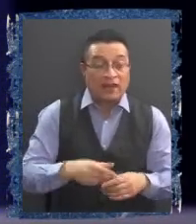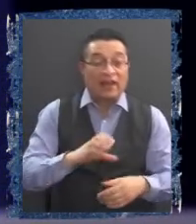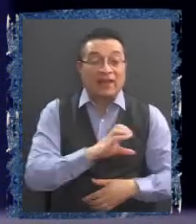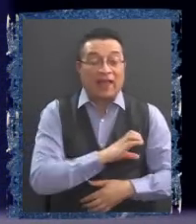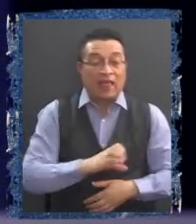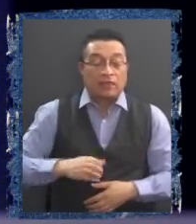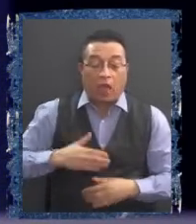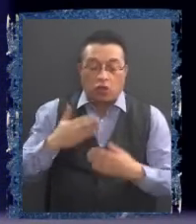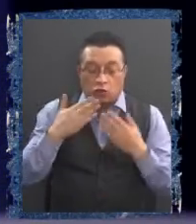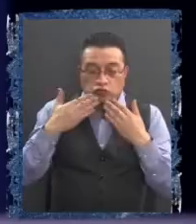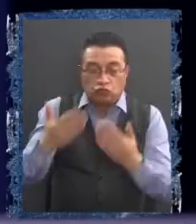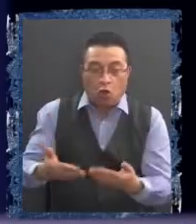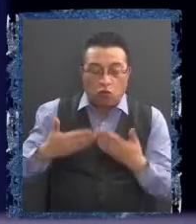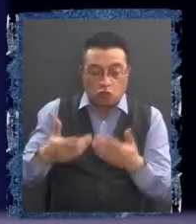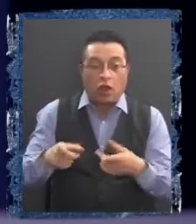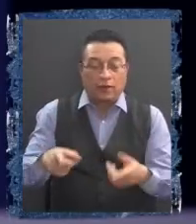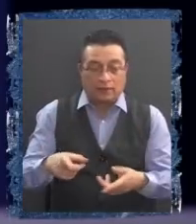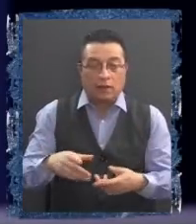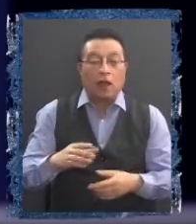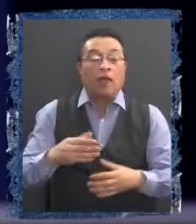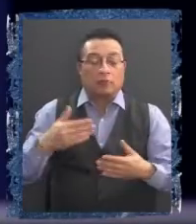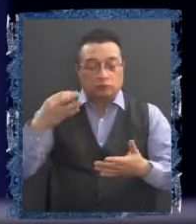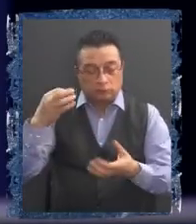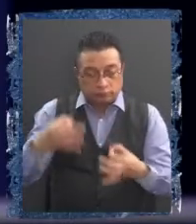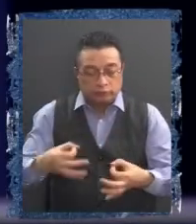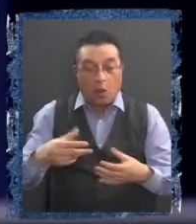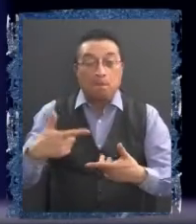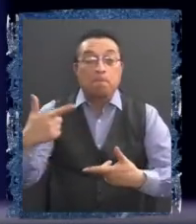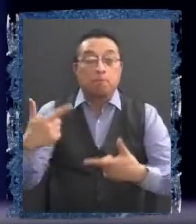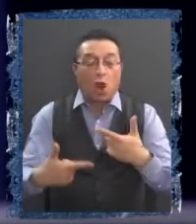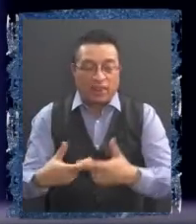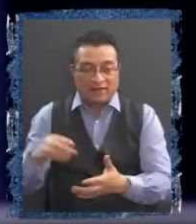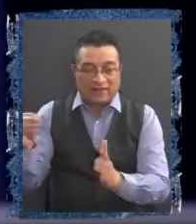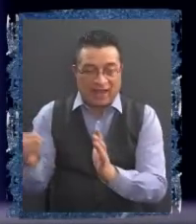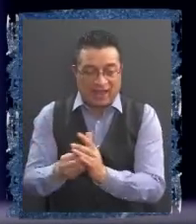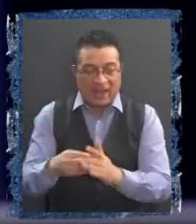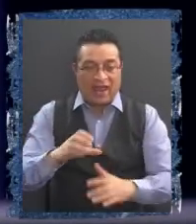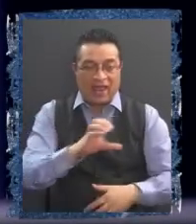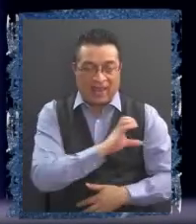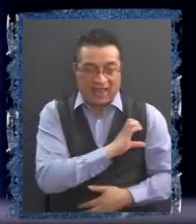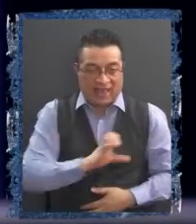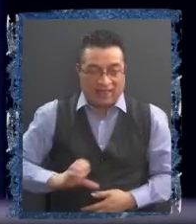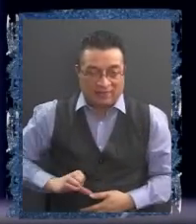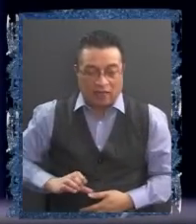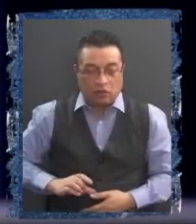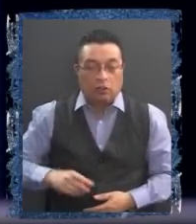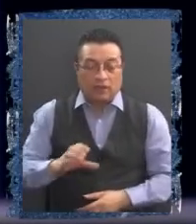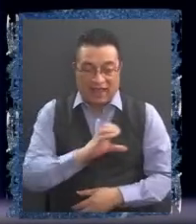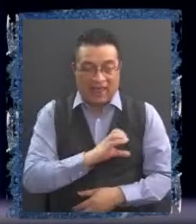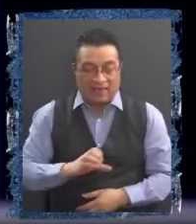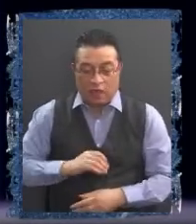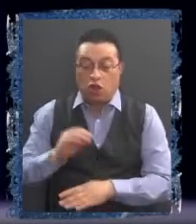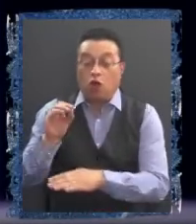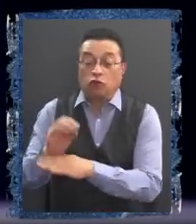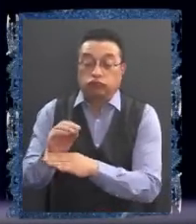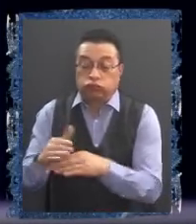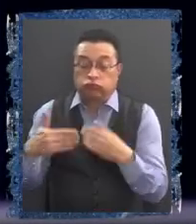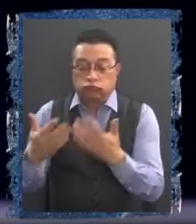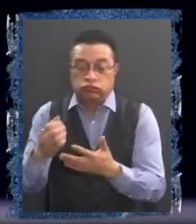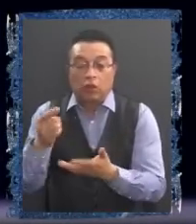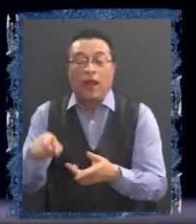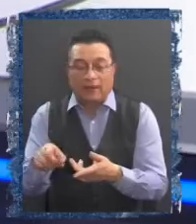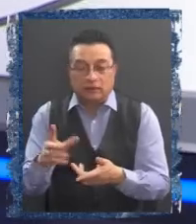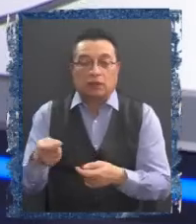Estado social es una definición de política del Estado. En Estado subsidiario es una cuestión de mercado. ¿Es